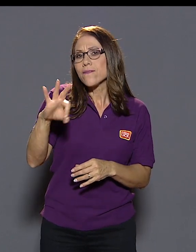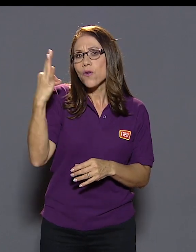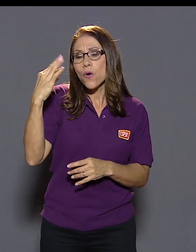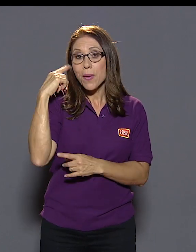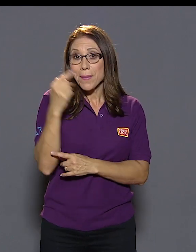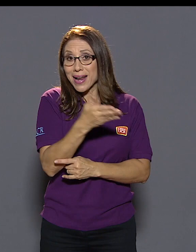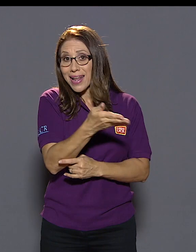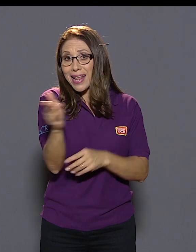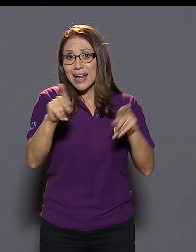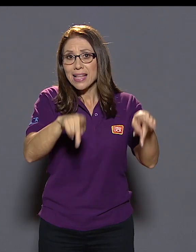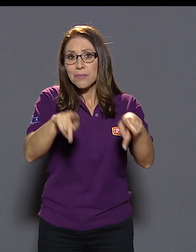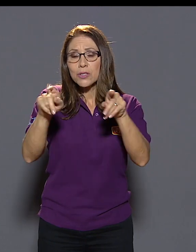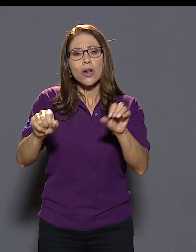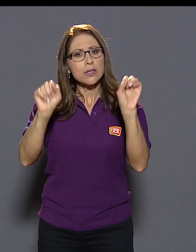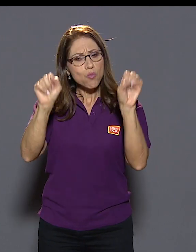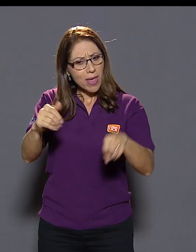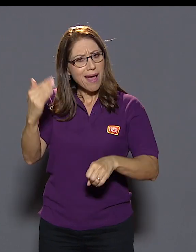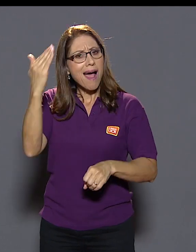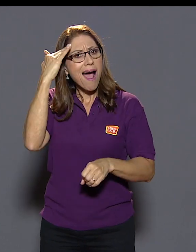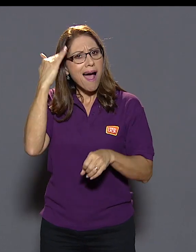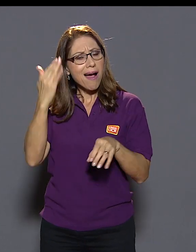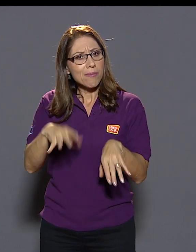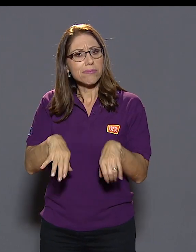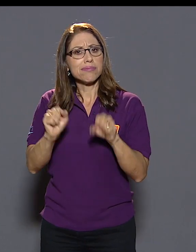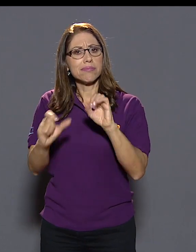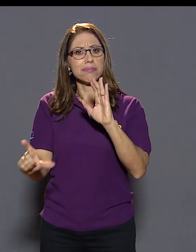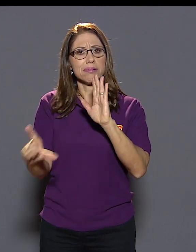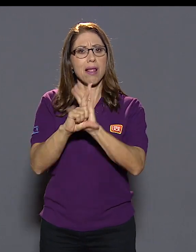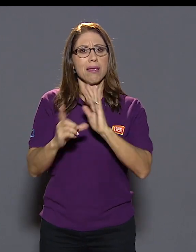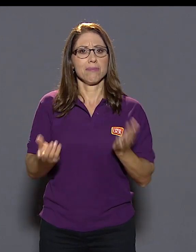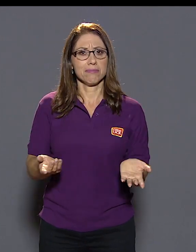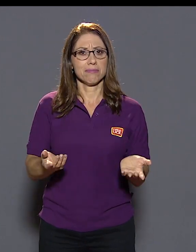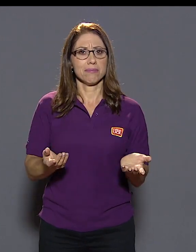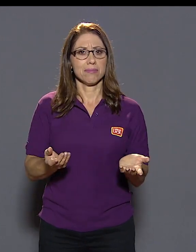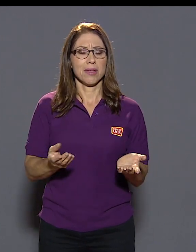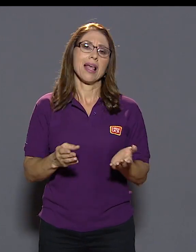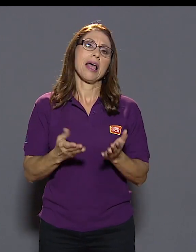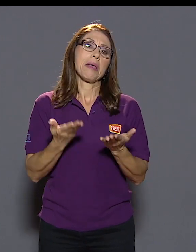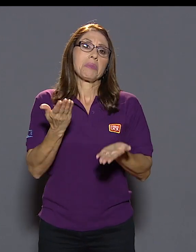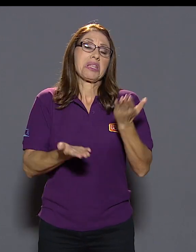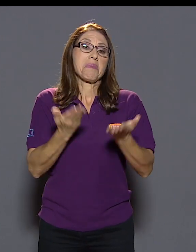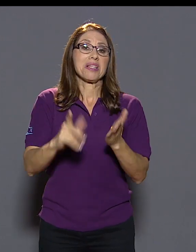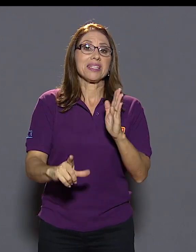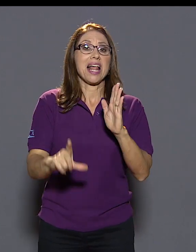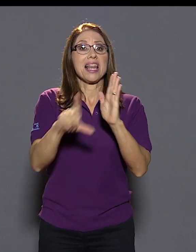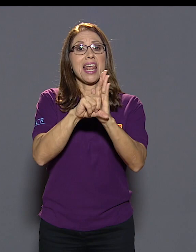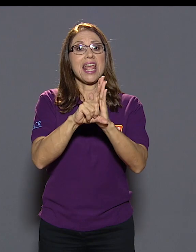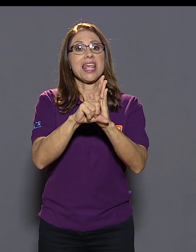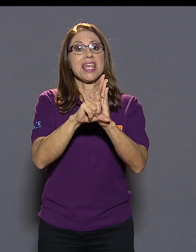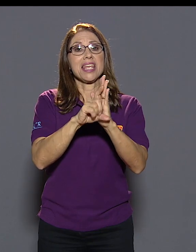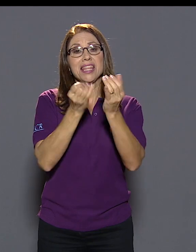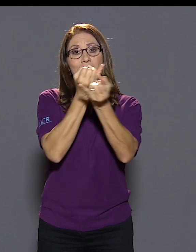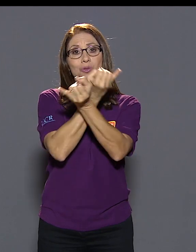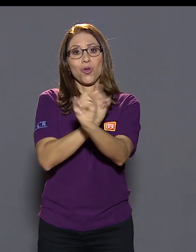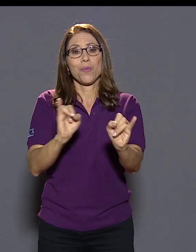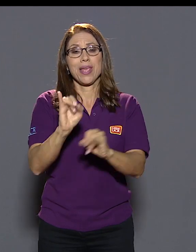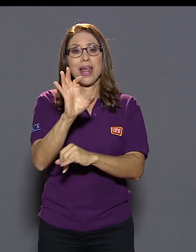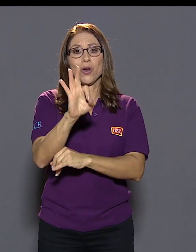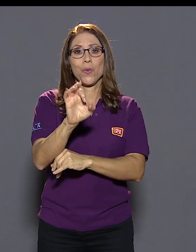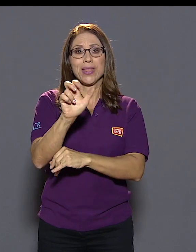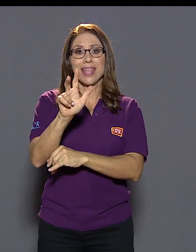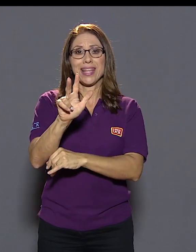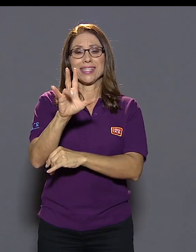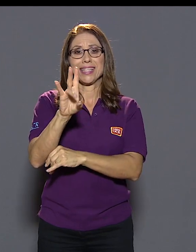para que las personas más bien se puedan apropiar de la ley. Como puede tener una terminología, la ley de autonomía,